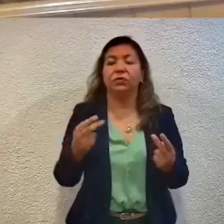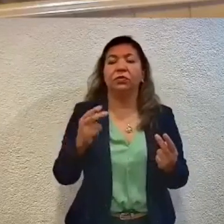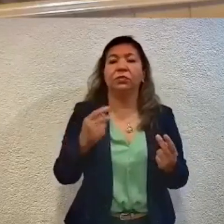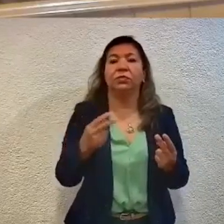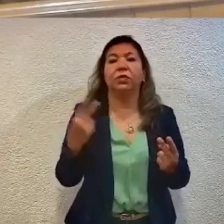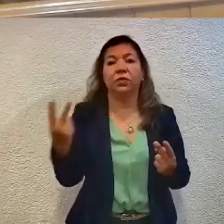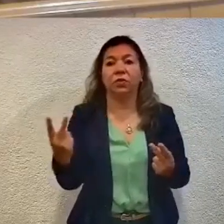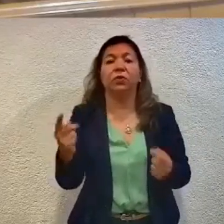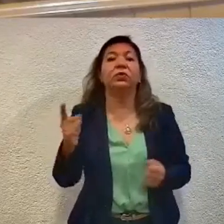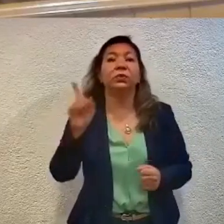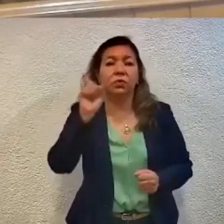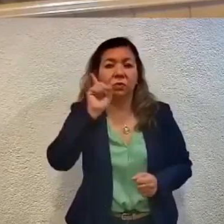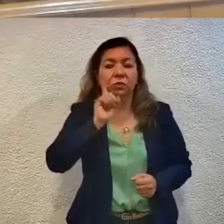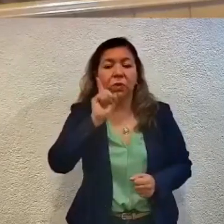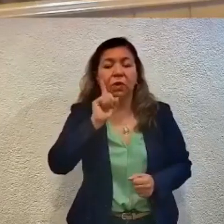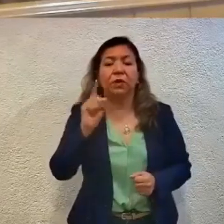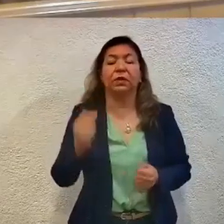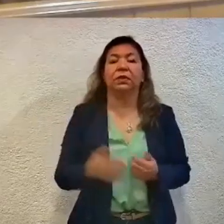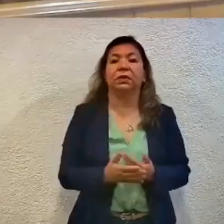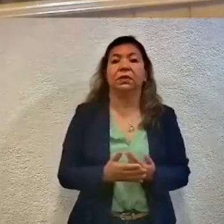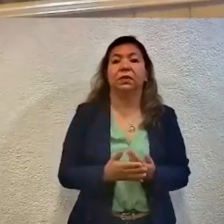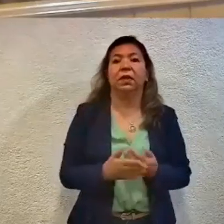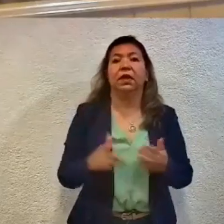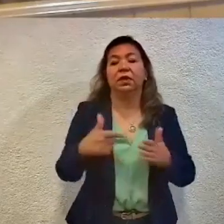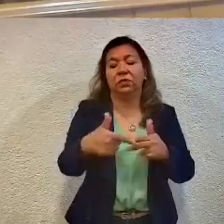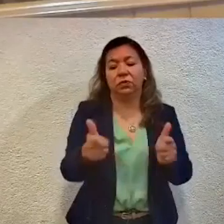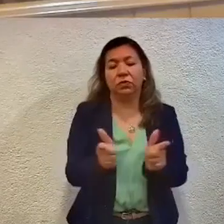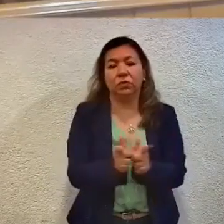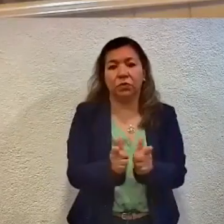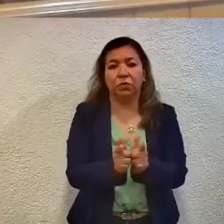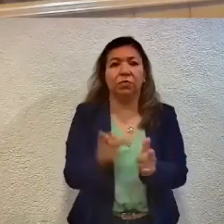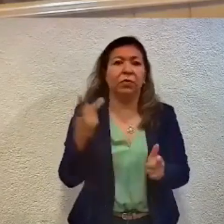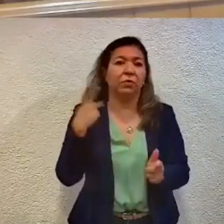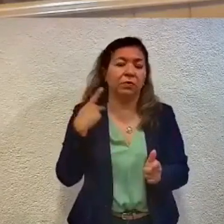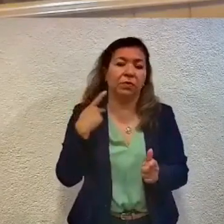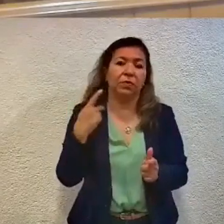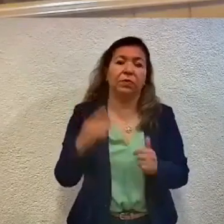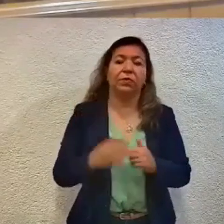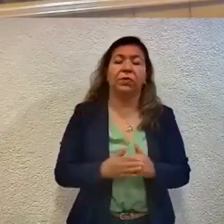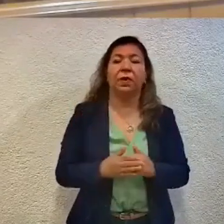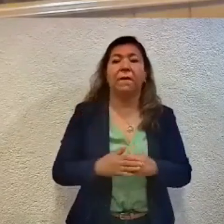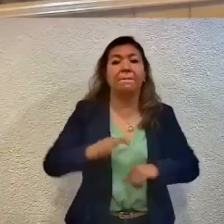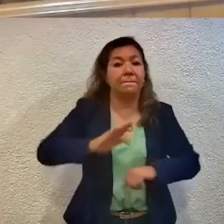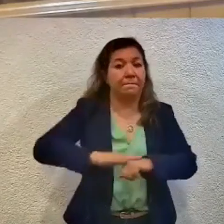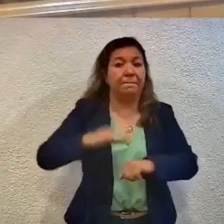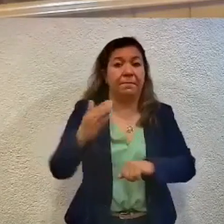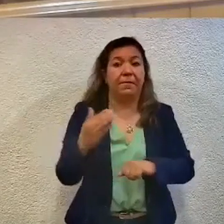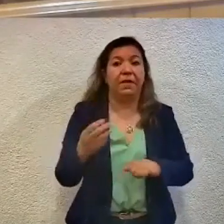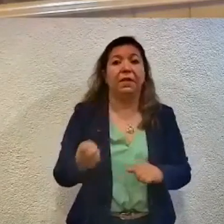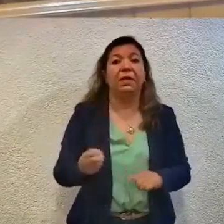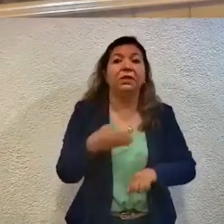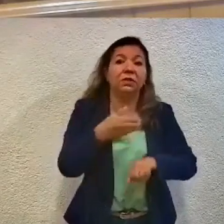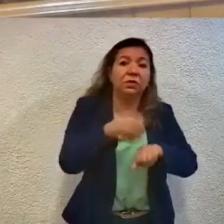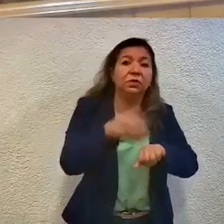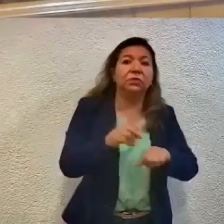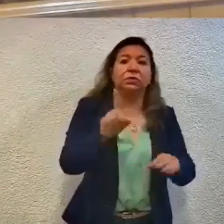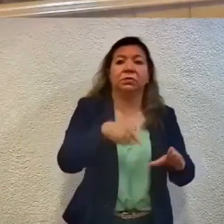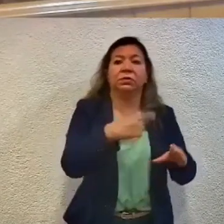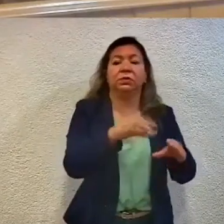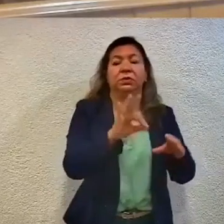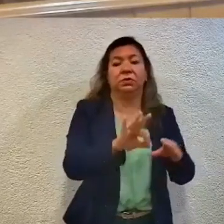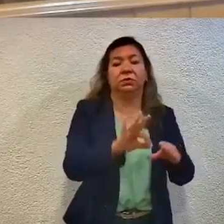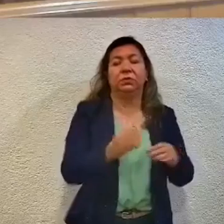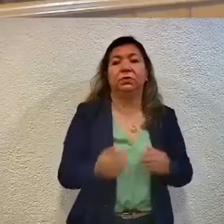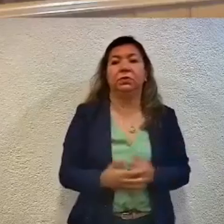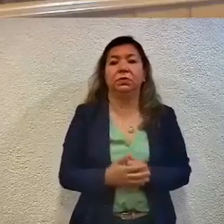2 fórmulas del género masculino por 2 del género femenino, a los partidos que obtuvieron la mayor cantidad de votos